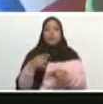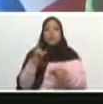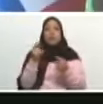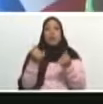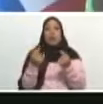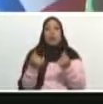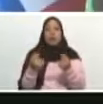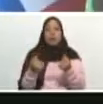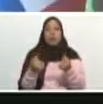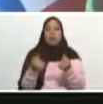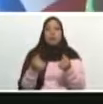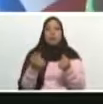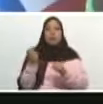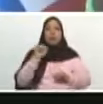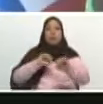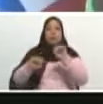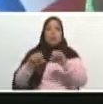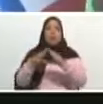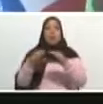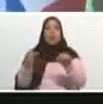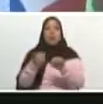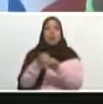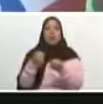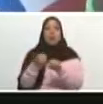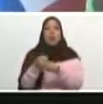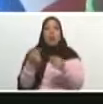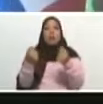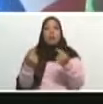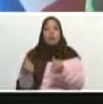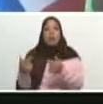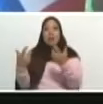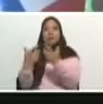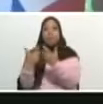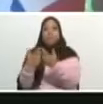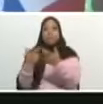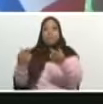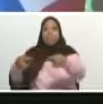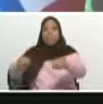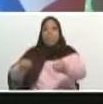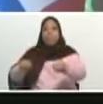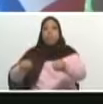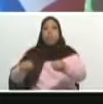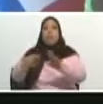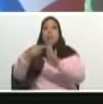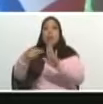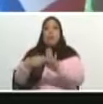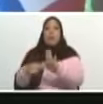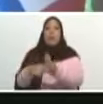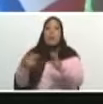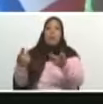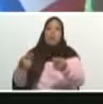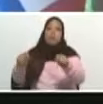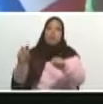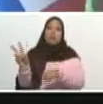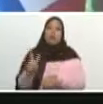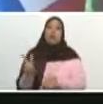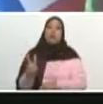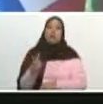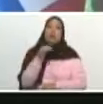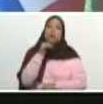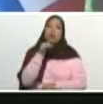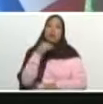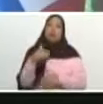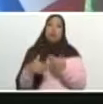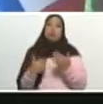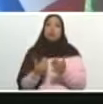económica, enfrentando una economía de guerra, medidas de guerra contra la economía del país y